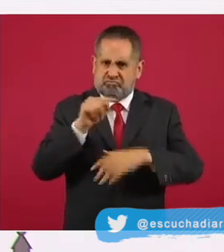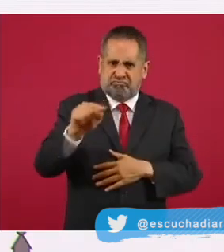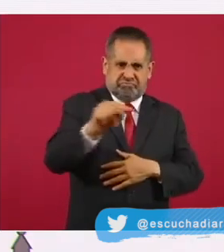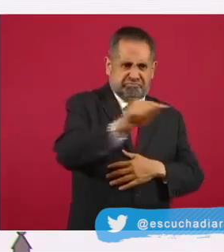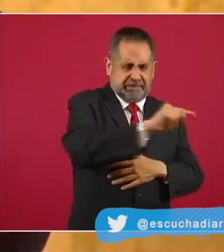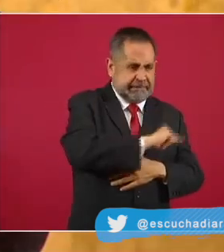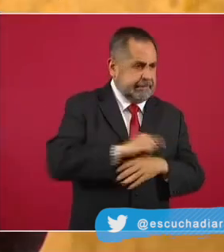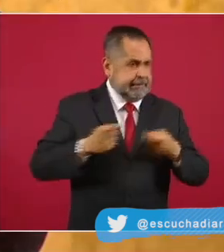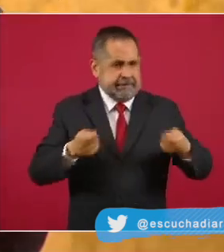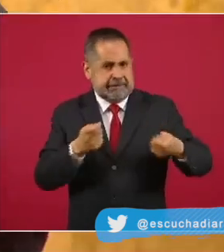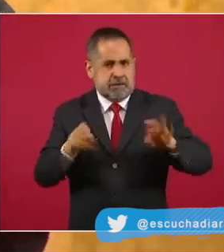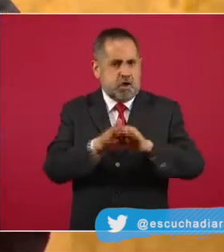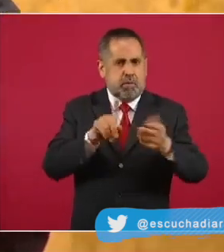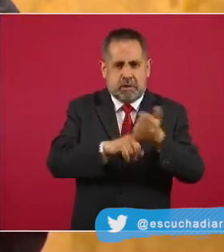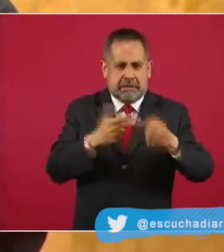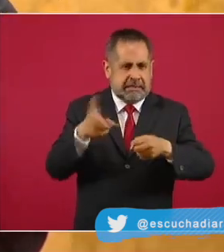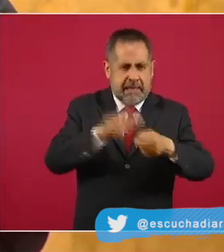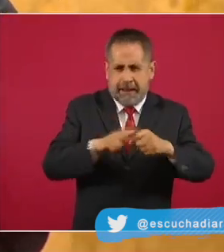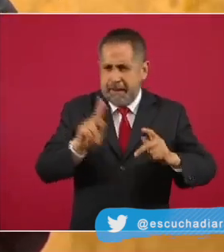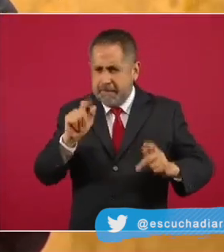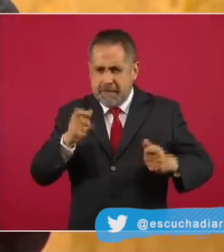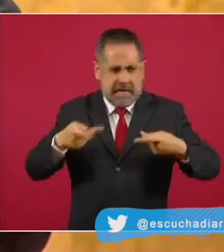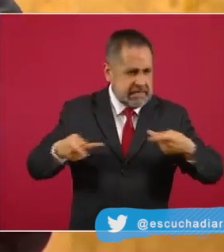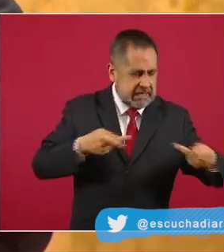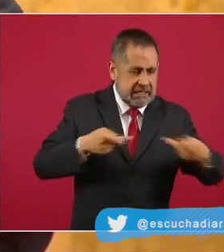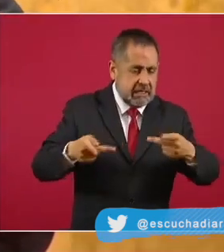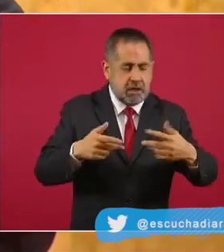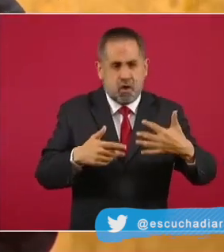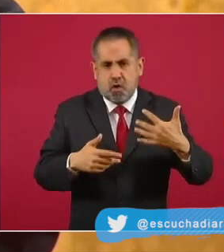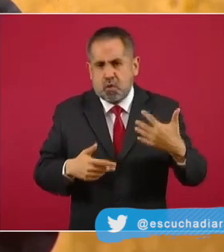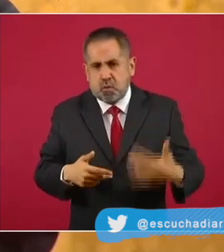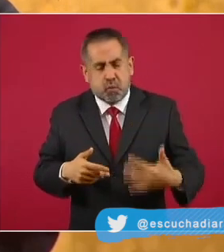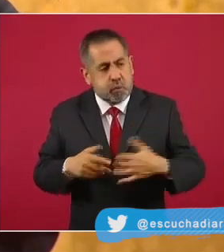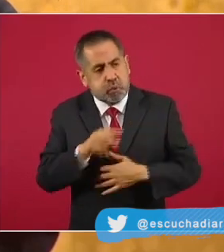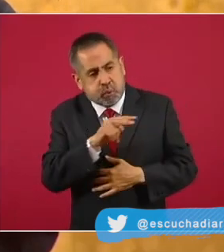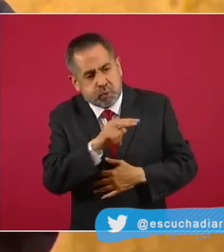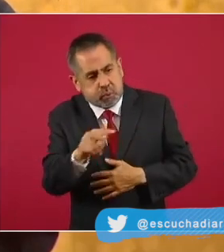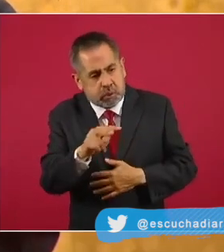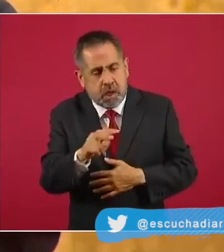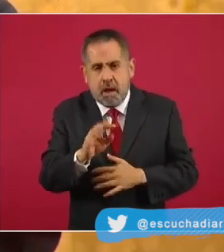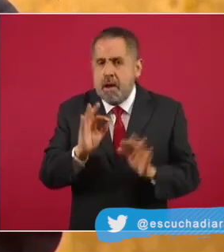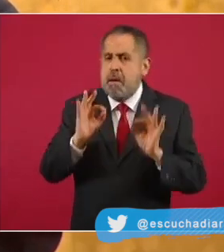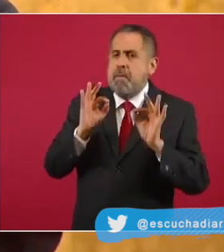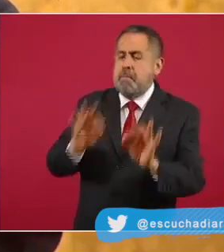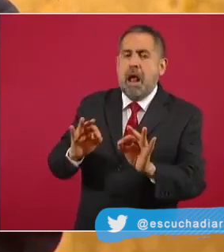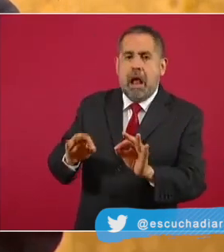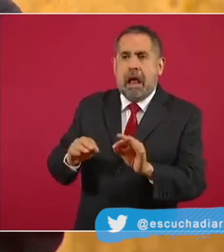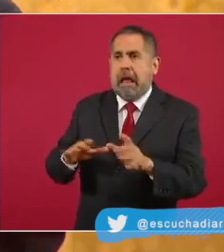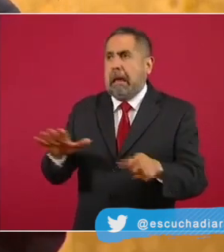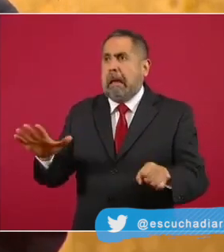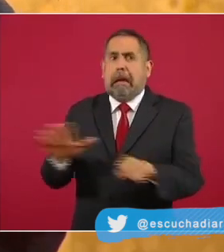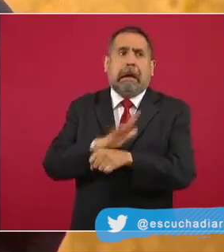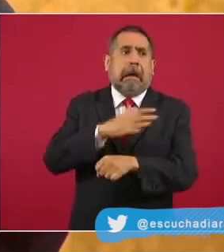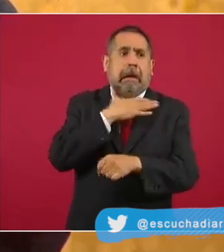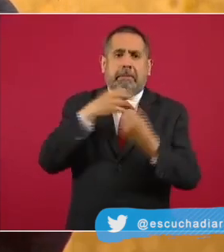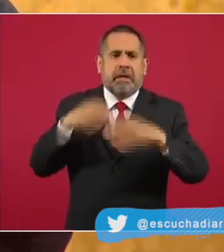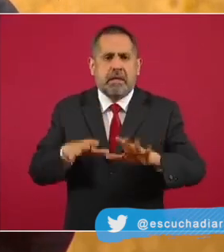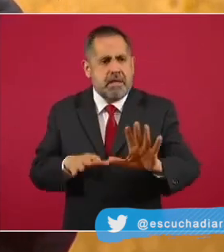de conducir toda esta estrategia, no nos hemos visto rebasados.